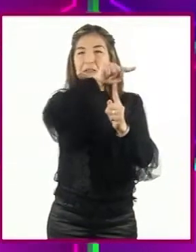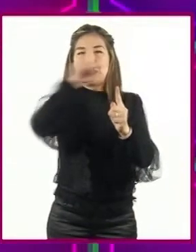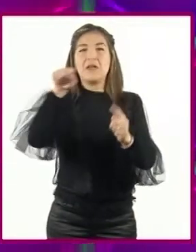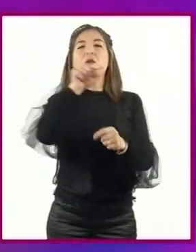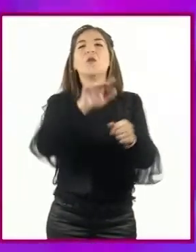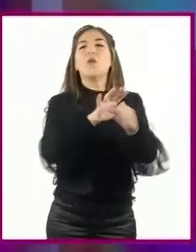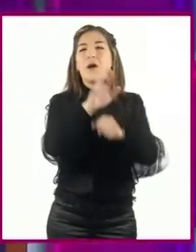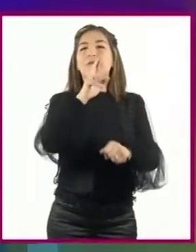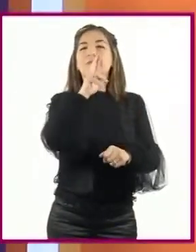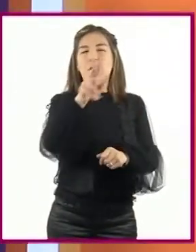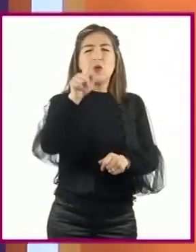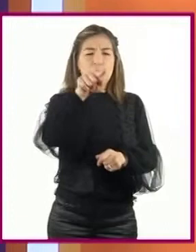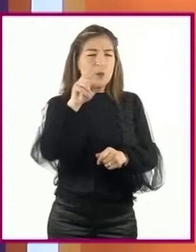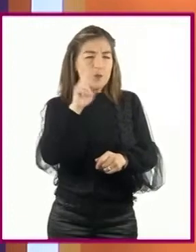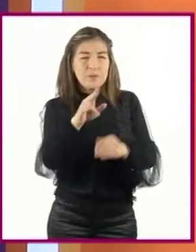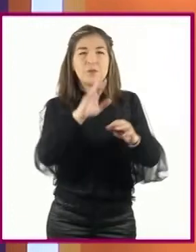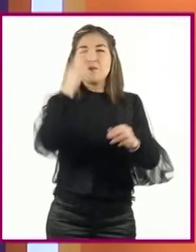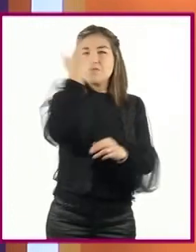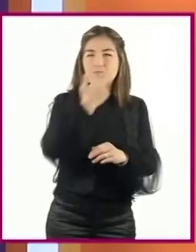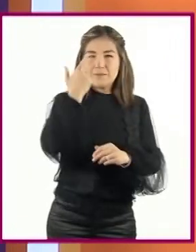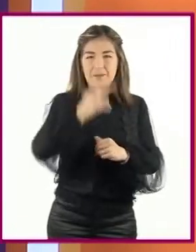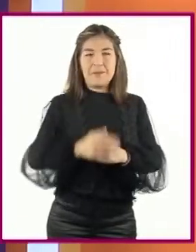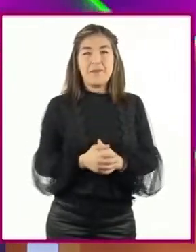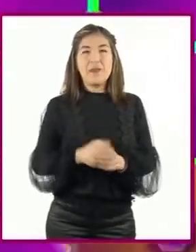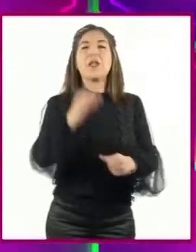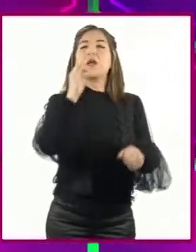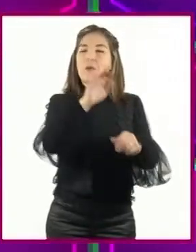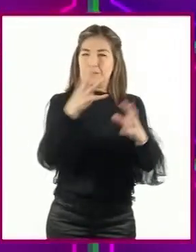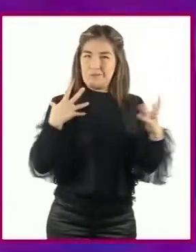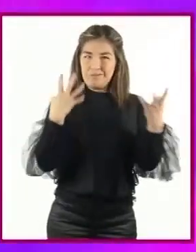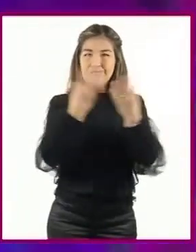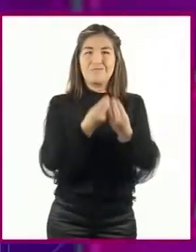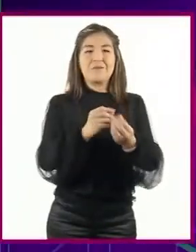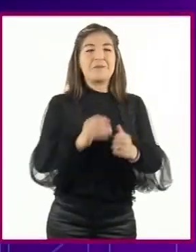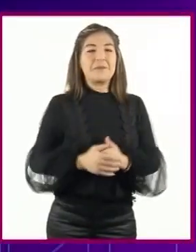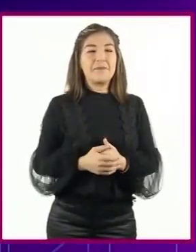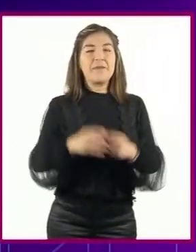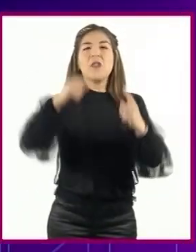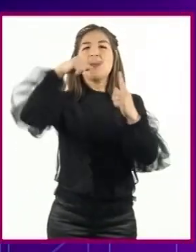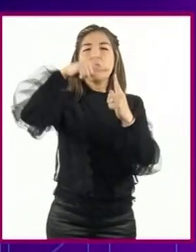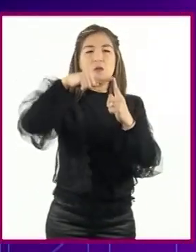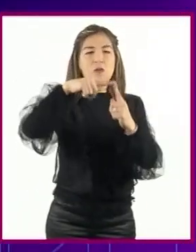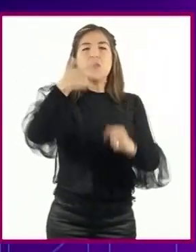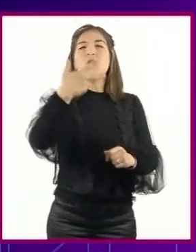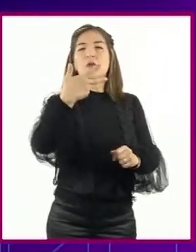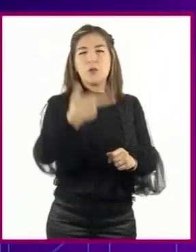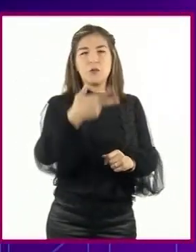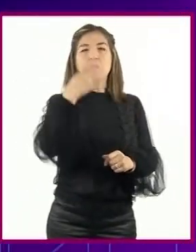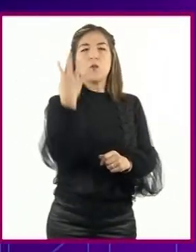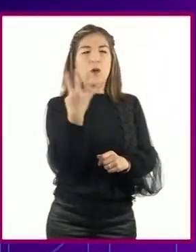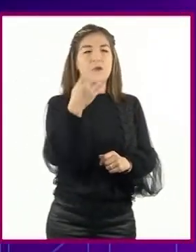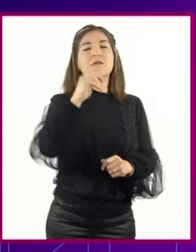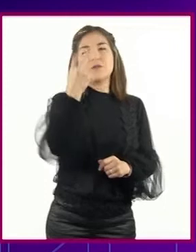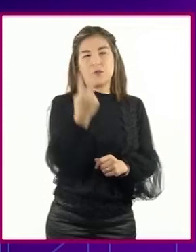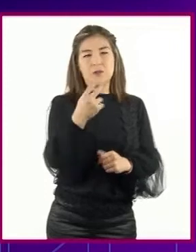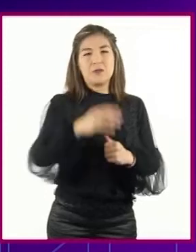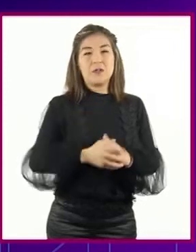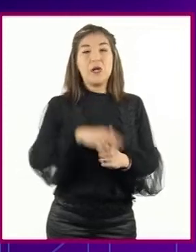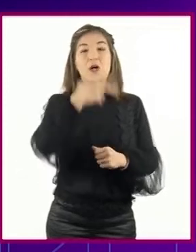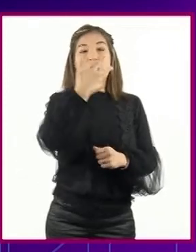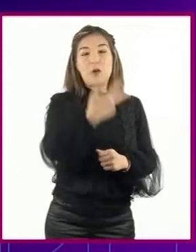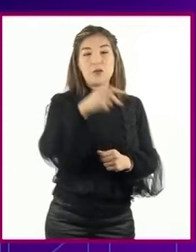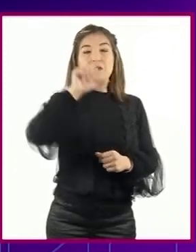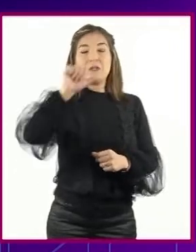ideas. Ahora, resolvamos las operaciones juntos. 8 entre 4 es igual a 2. 16 entre 8 es igual a